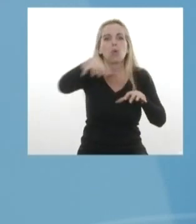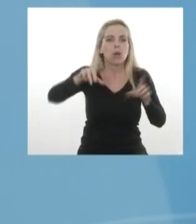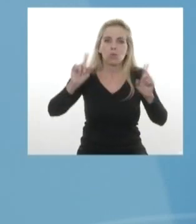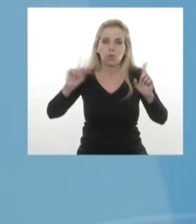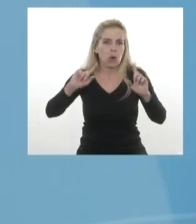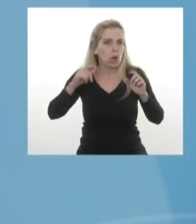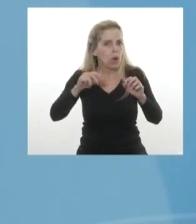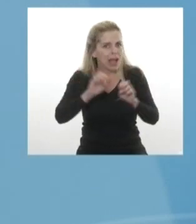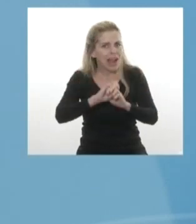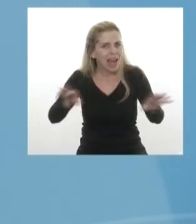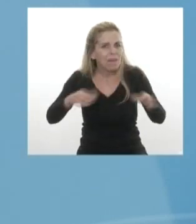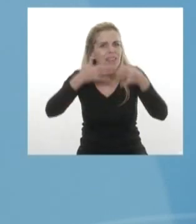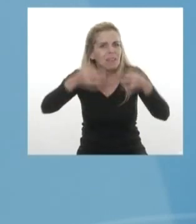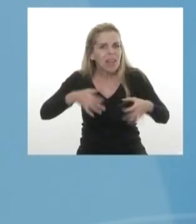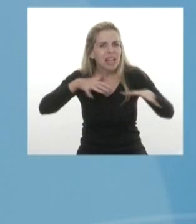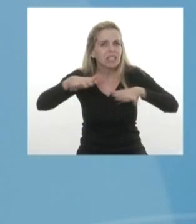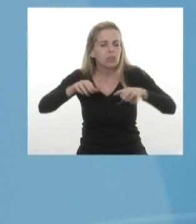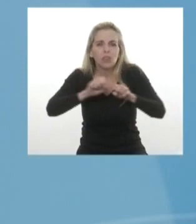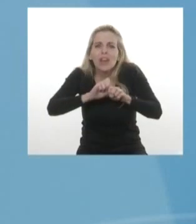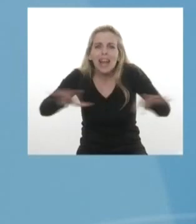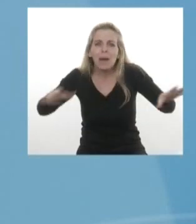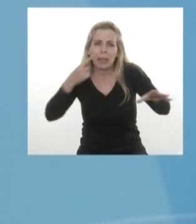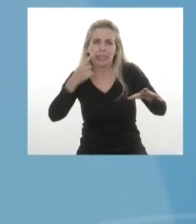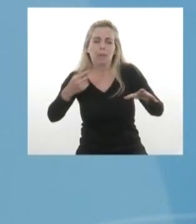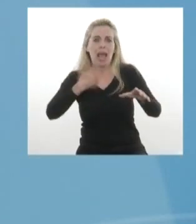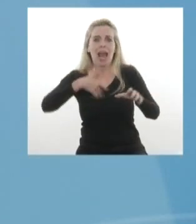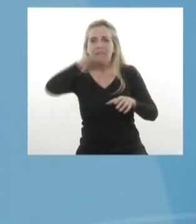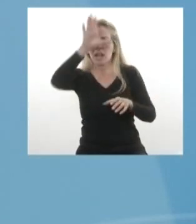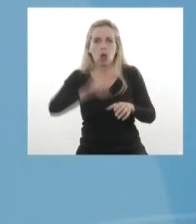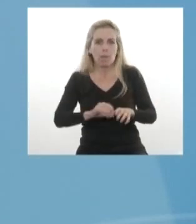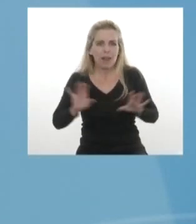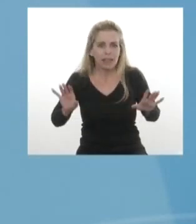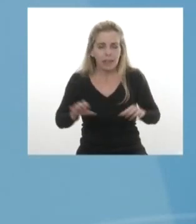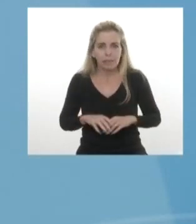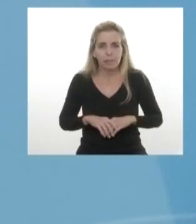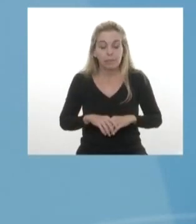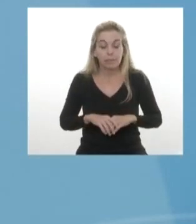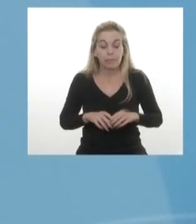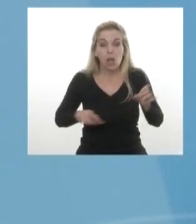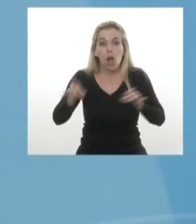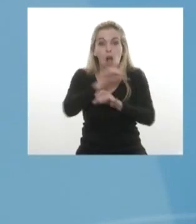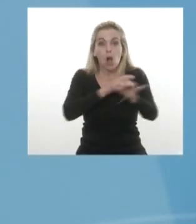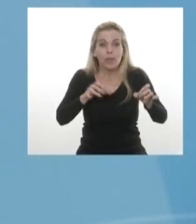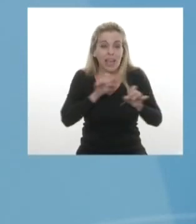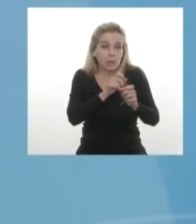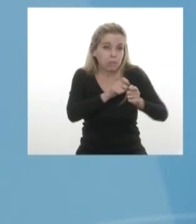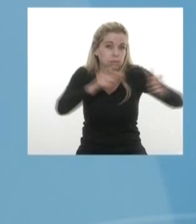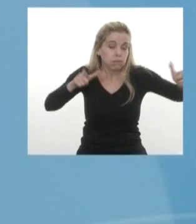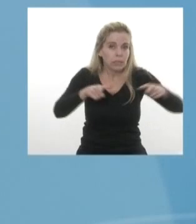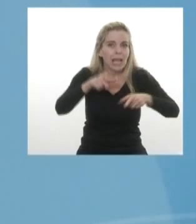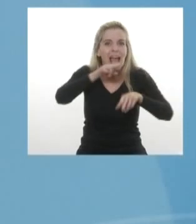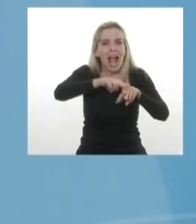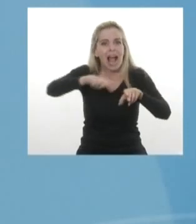muy grave y se evidencia en todo el país. El aumento de camas y